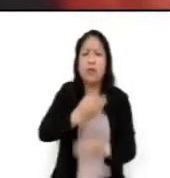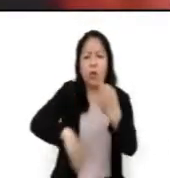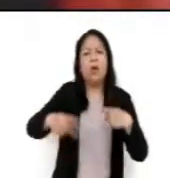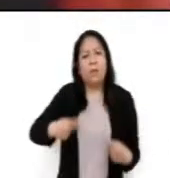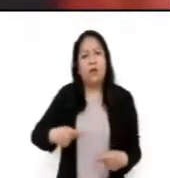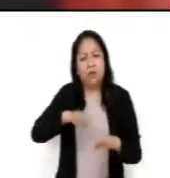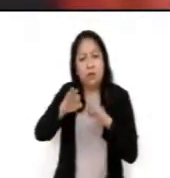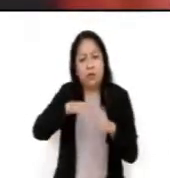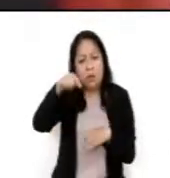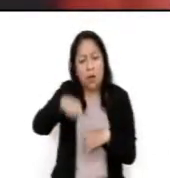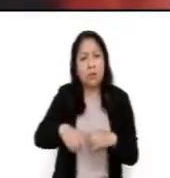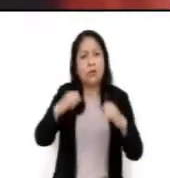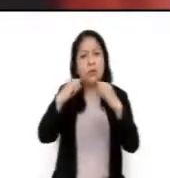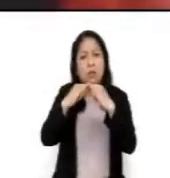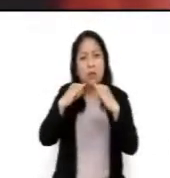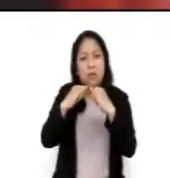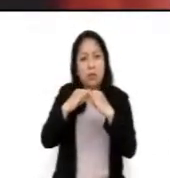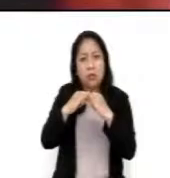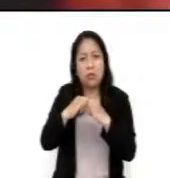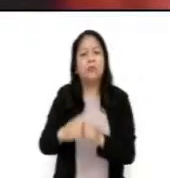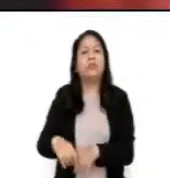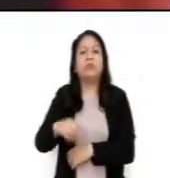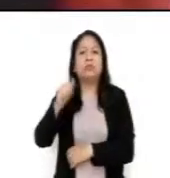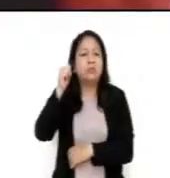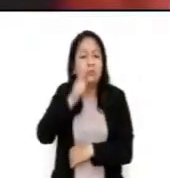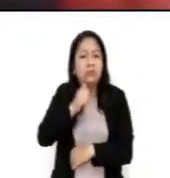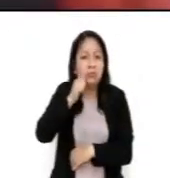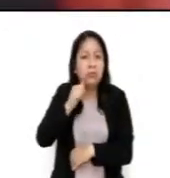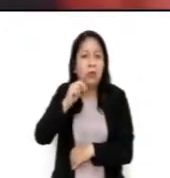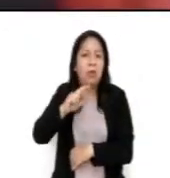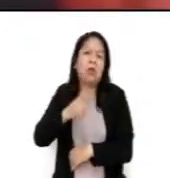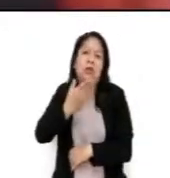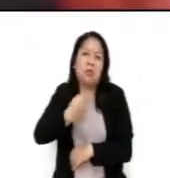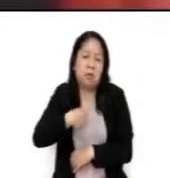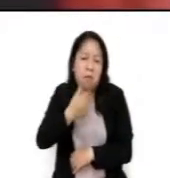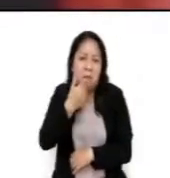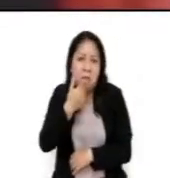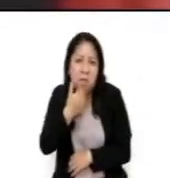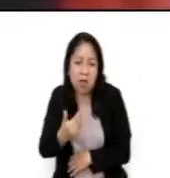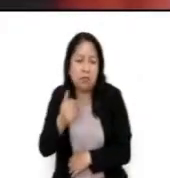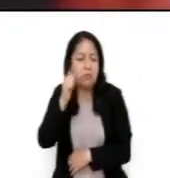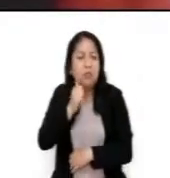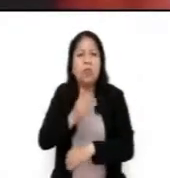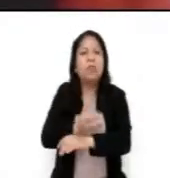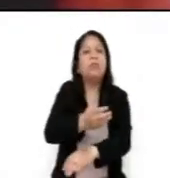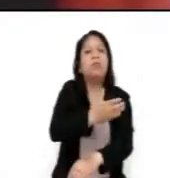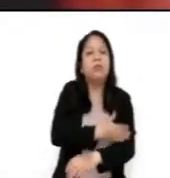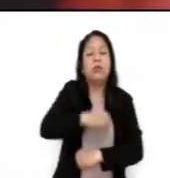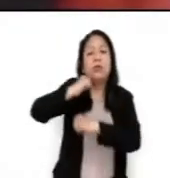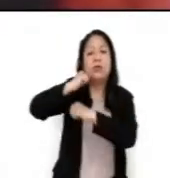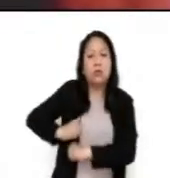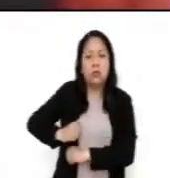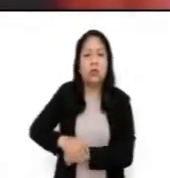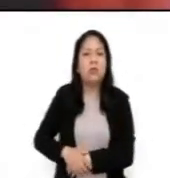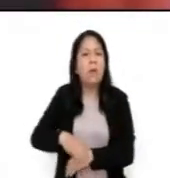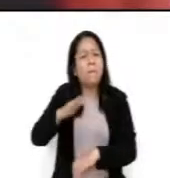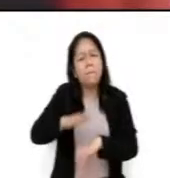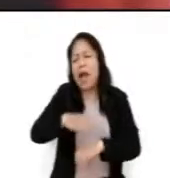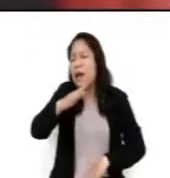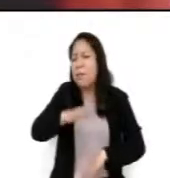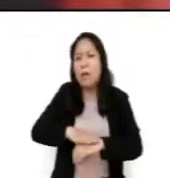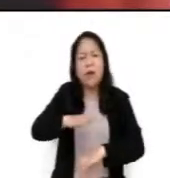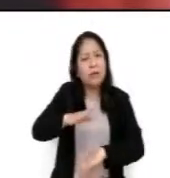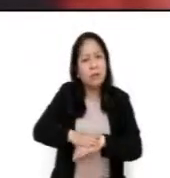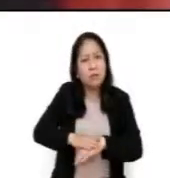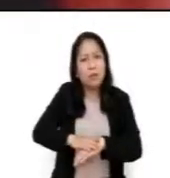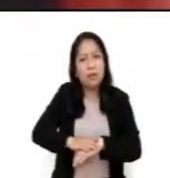haya habido ese recibimiento y ese acompañamiento de todos los comisionados, pero especialmente desde la presidencia, desde